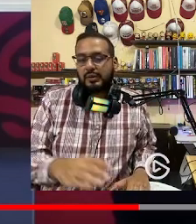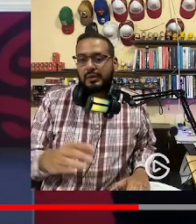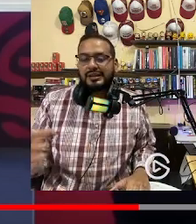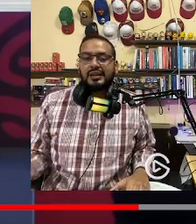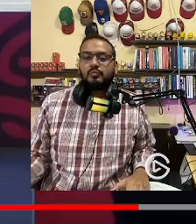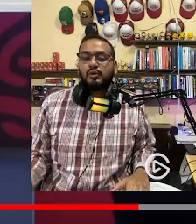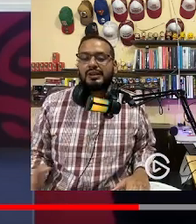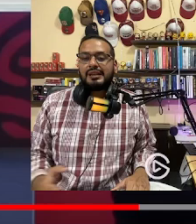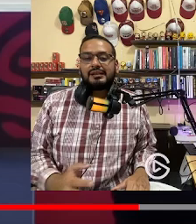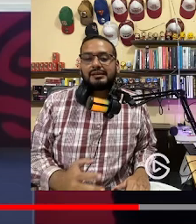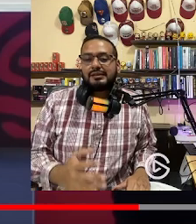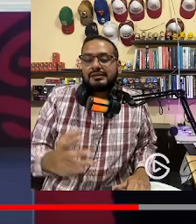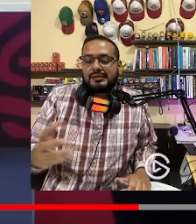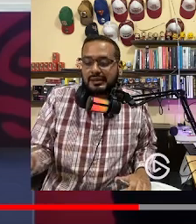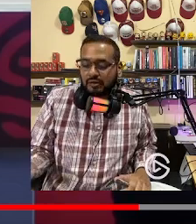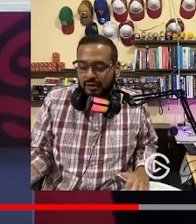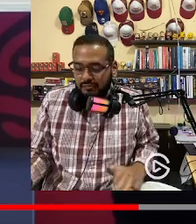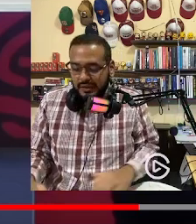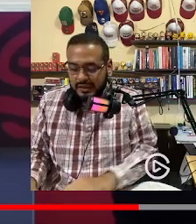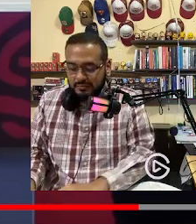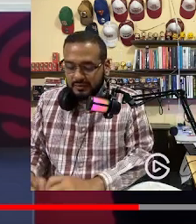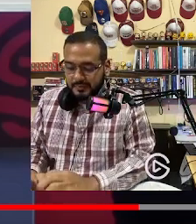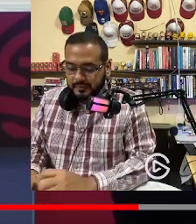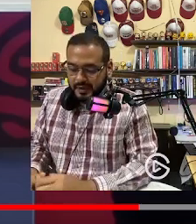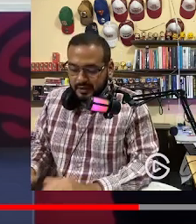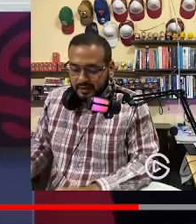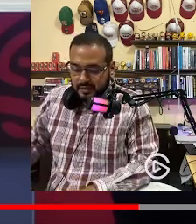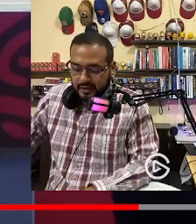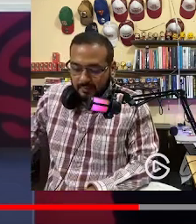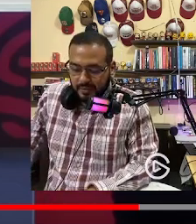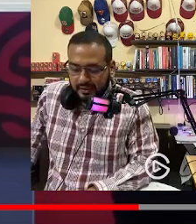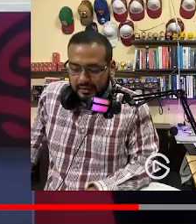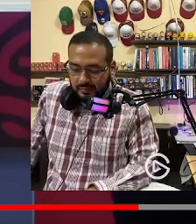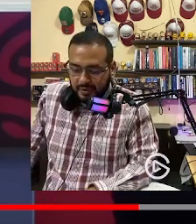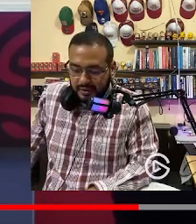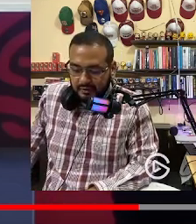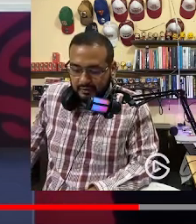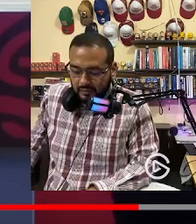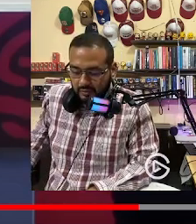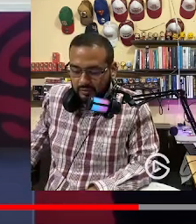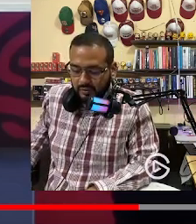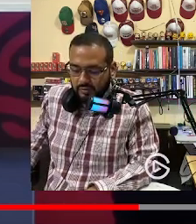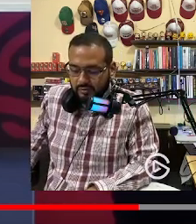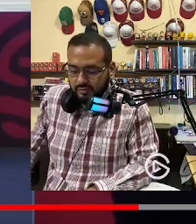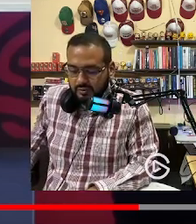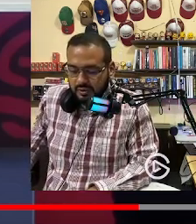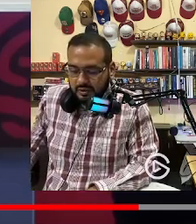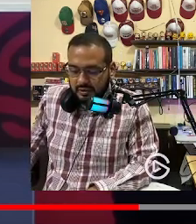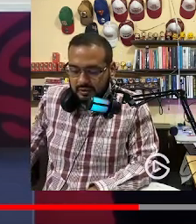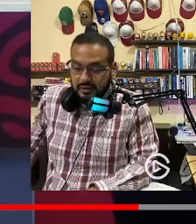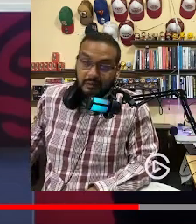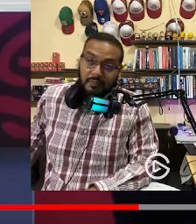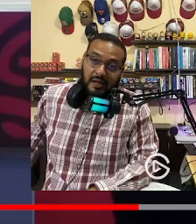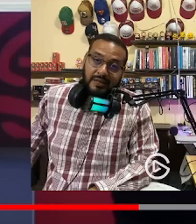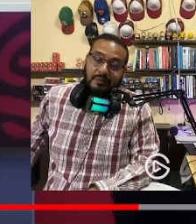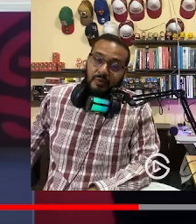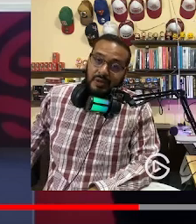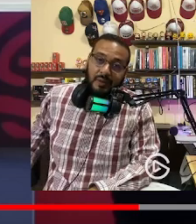no se vean tan hipócritas. De todas maneras, miren, el PAN y el PRI juntos,